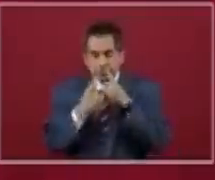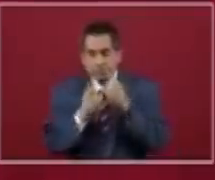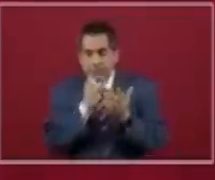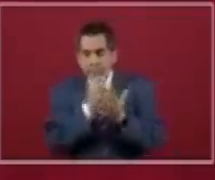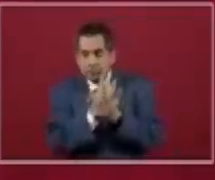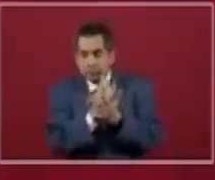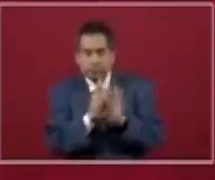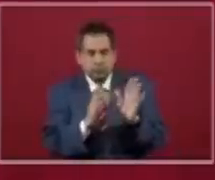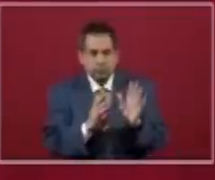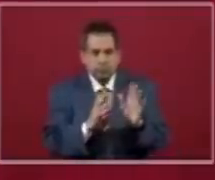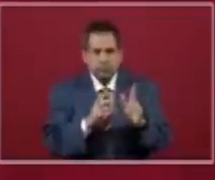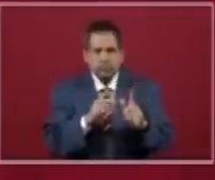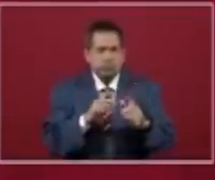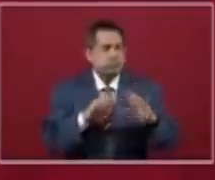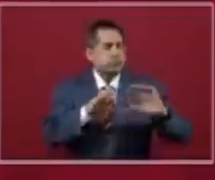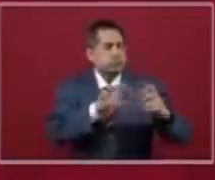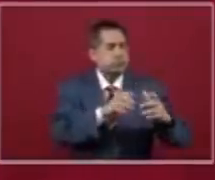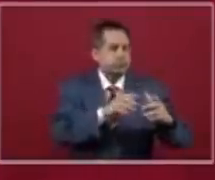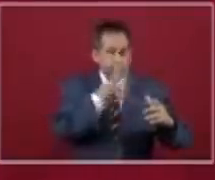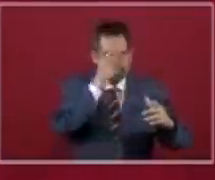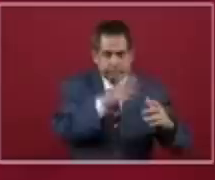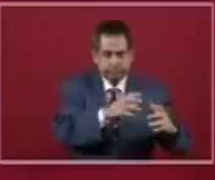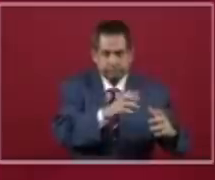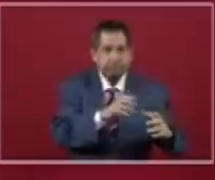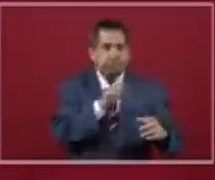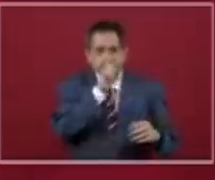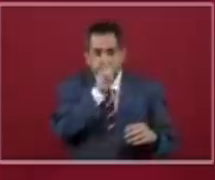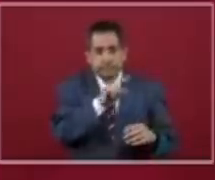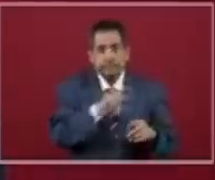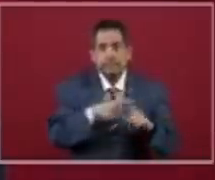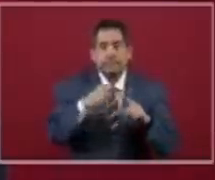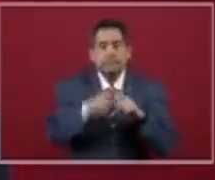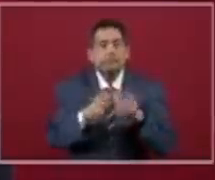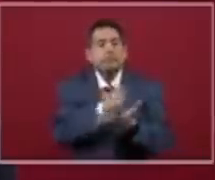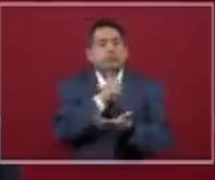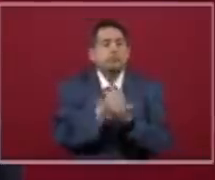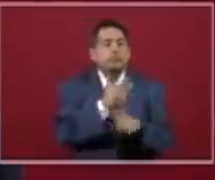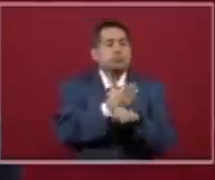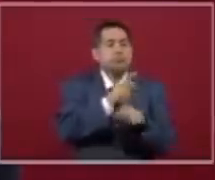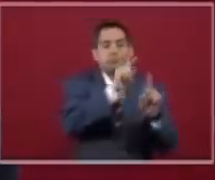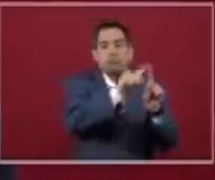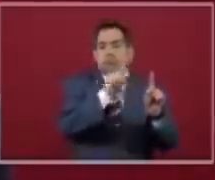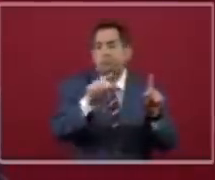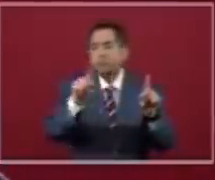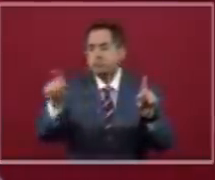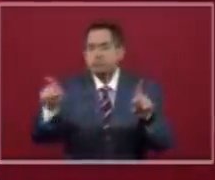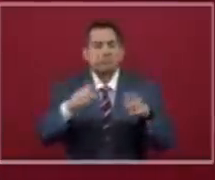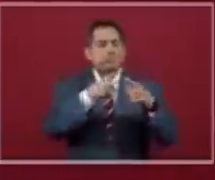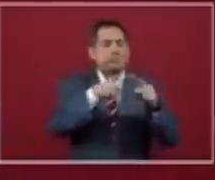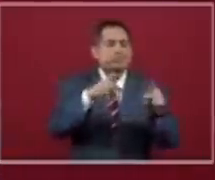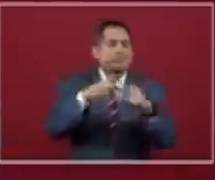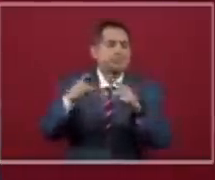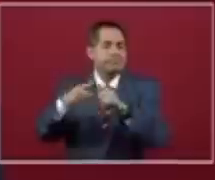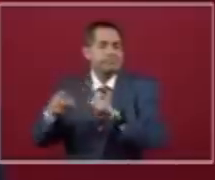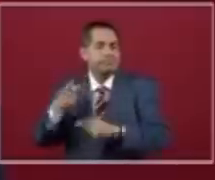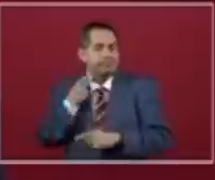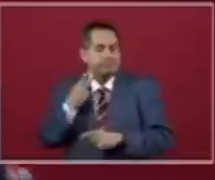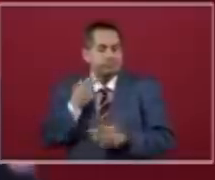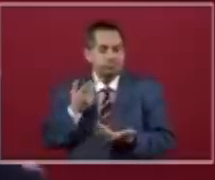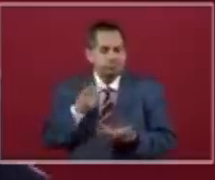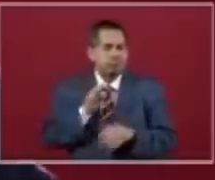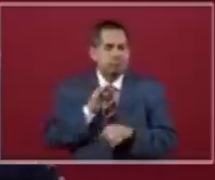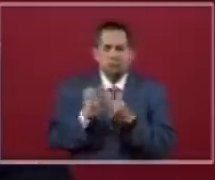con, desde luego, con nuestras comunidades, sino con diferentes ciudades de Estados Unidos que tienen diferentes políticas más favorables para esta